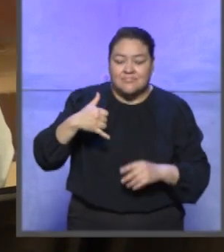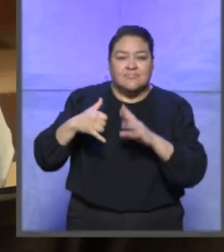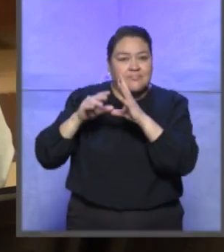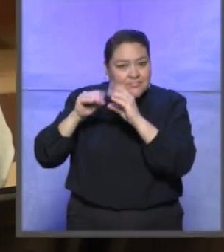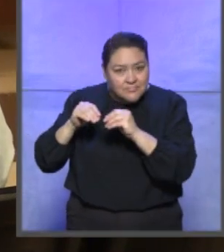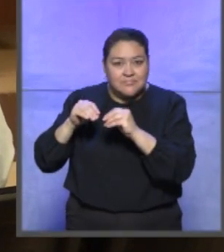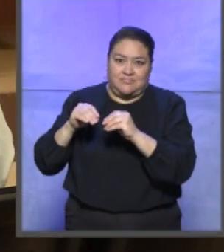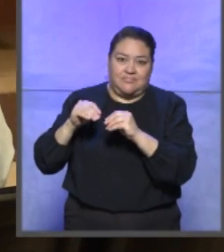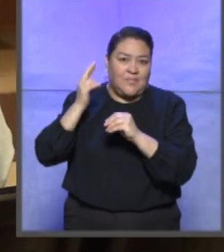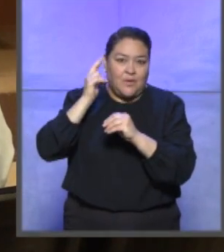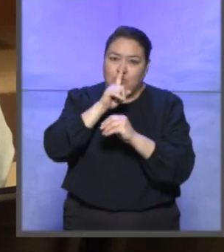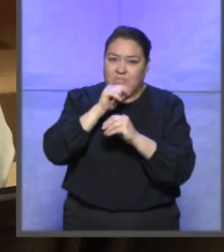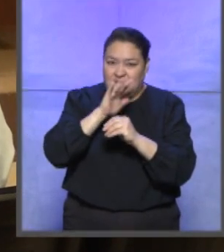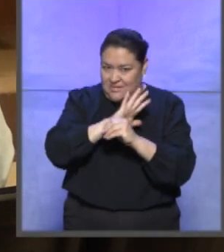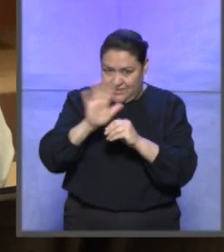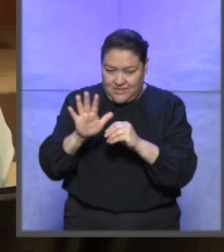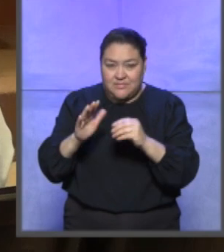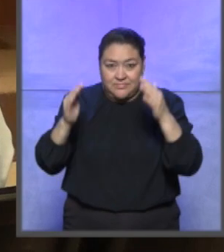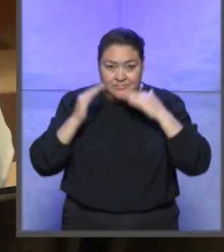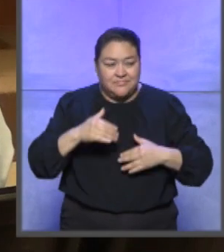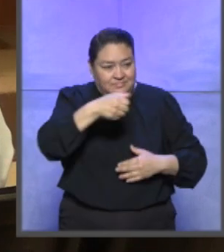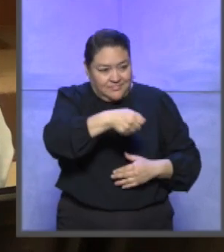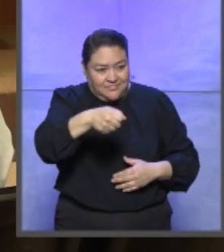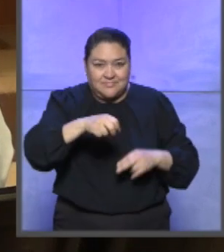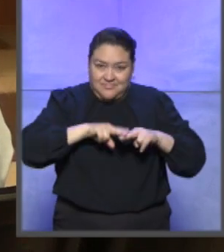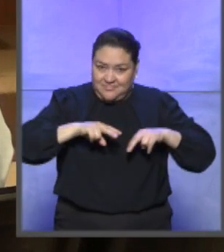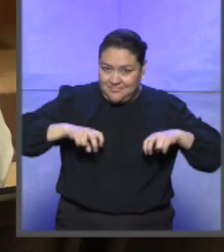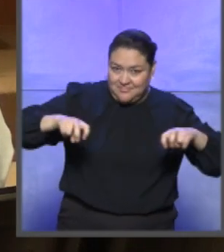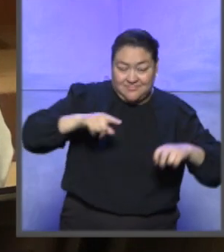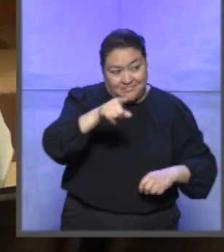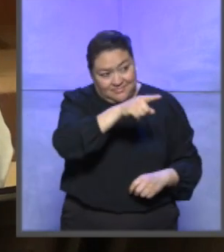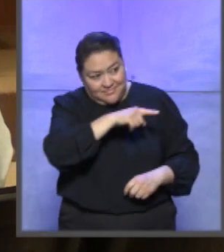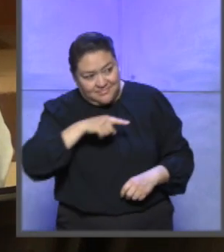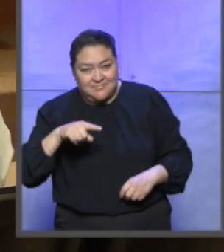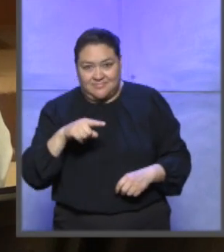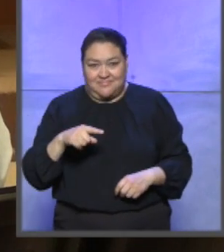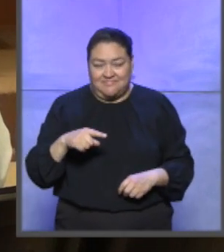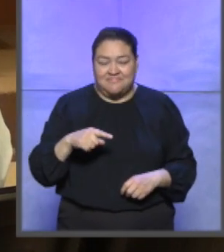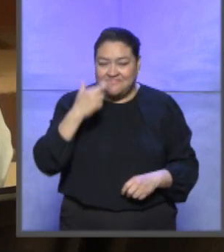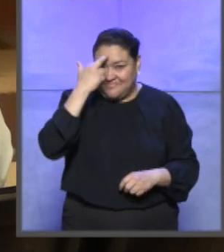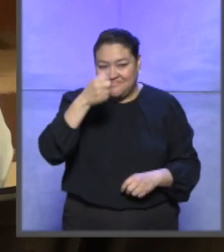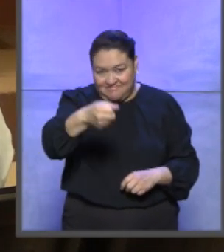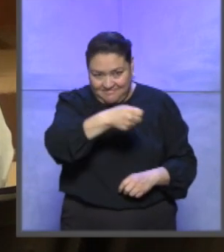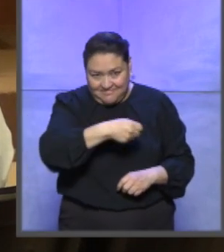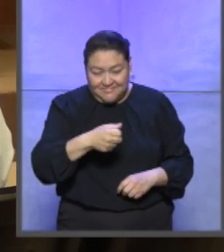celulares en modo de silencio. A continuación, saludamos y agradecemos la presencia de quienes integran el